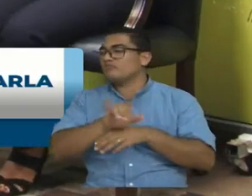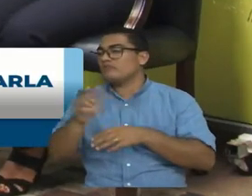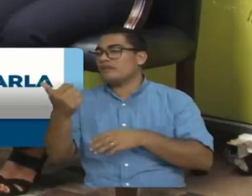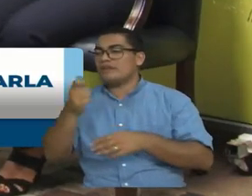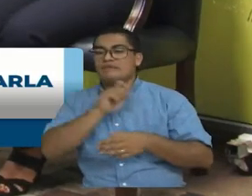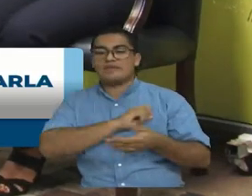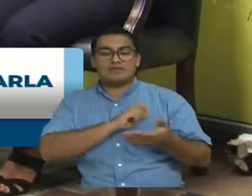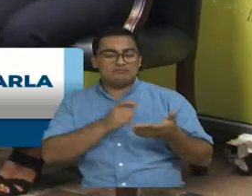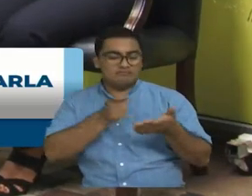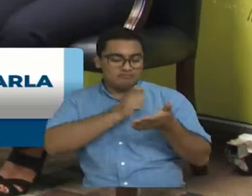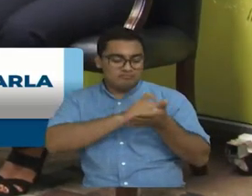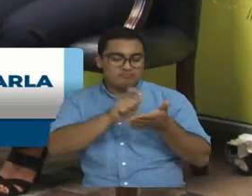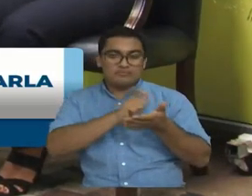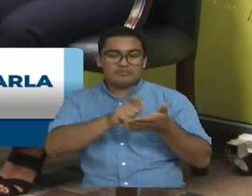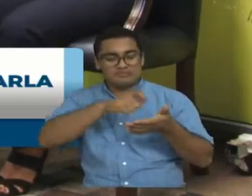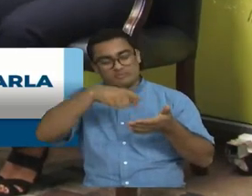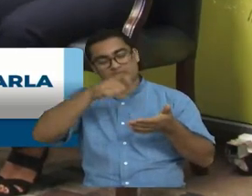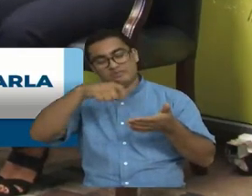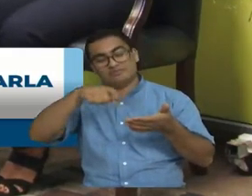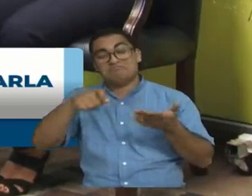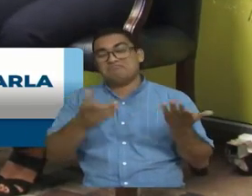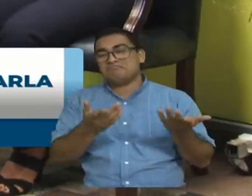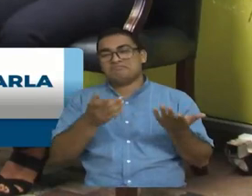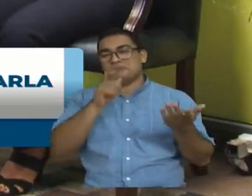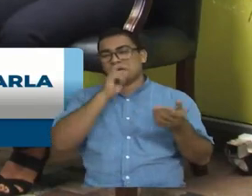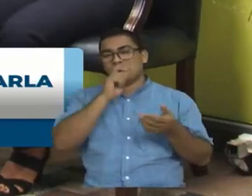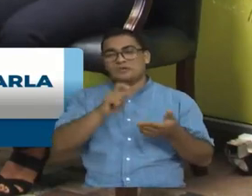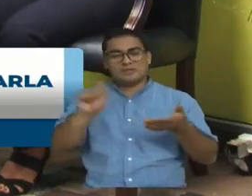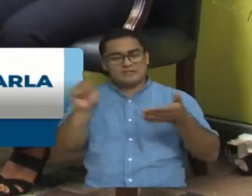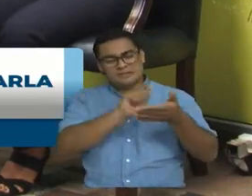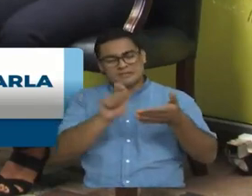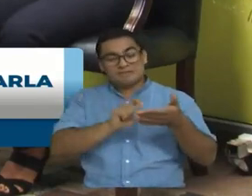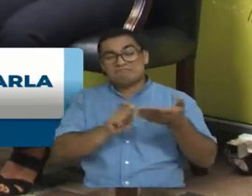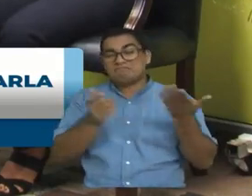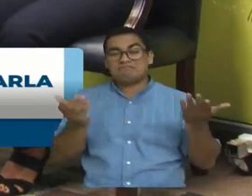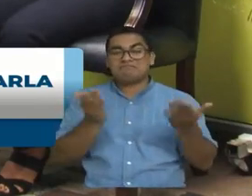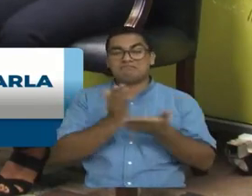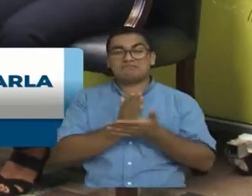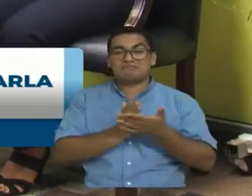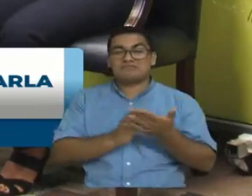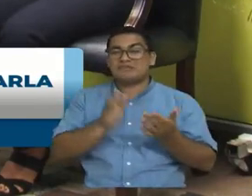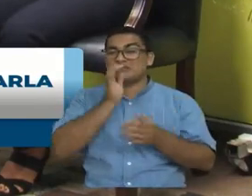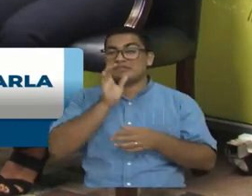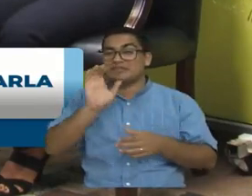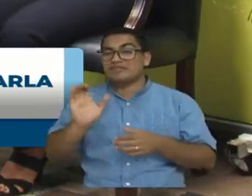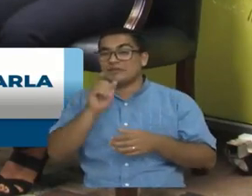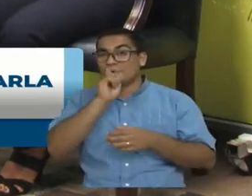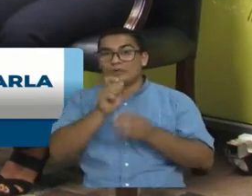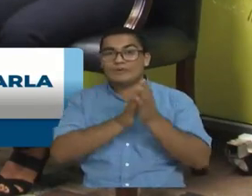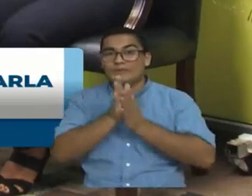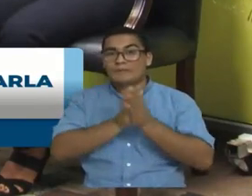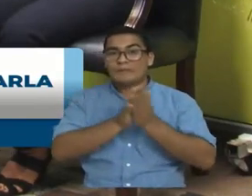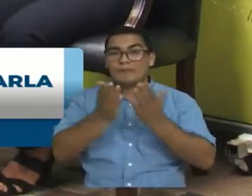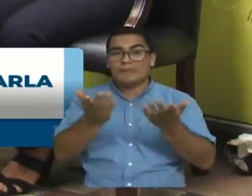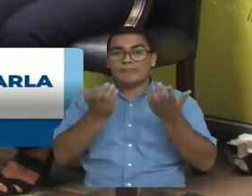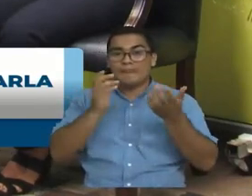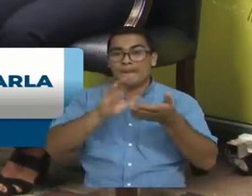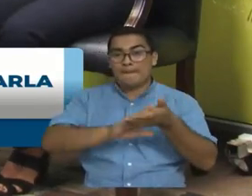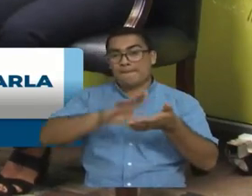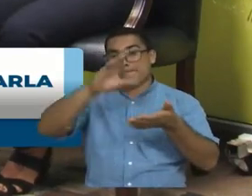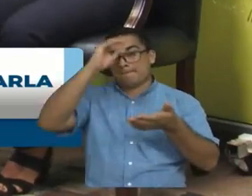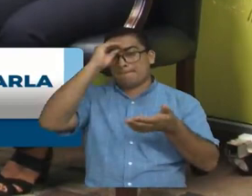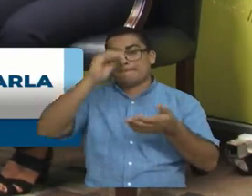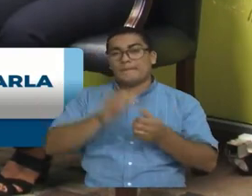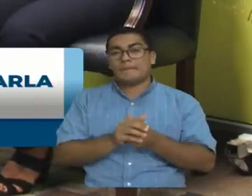ponen a hacer garabatitos, pues, sí, a rayarlo. Tiene el niño interés o la niña interés de escribir, aprender,